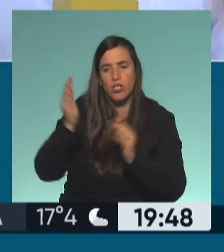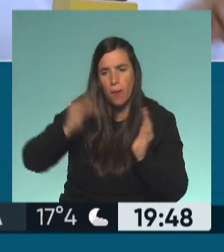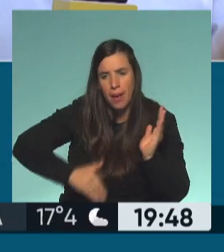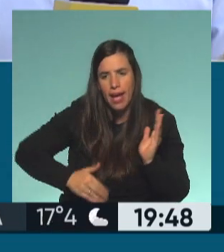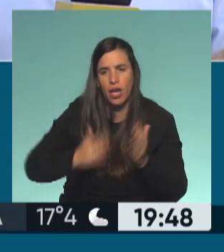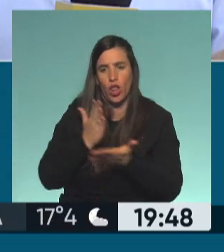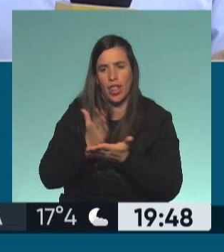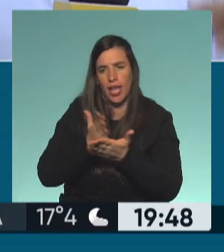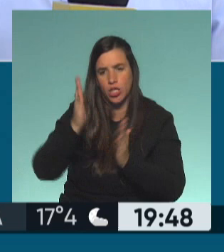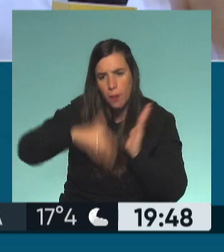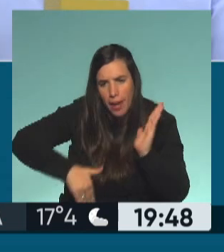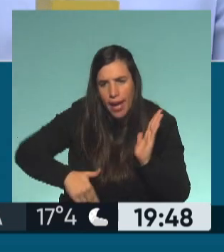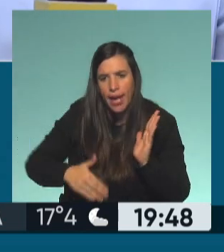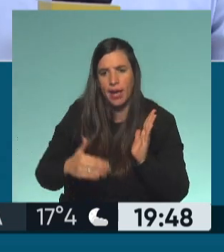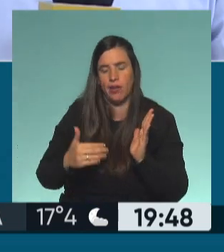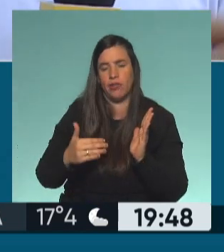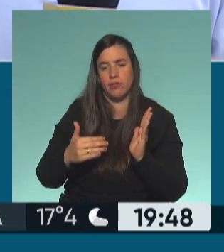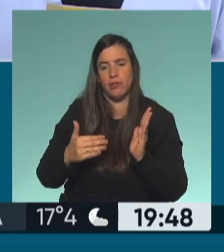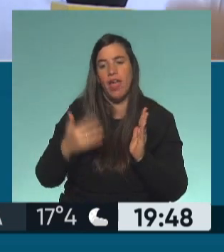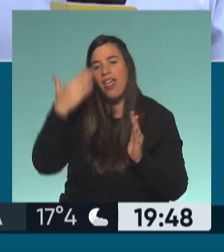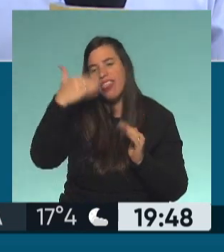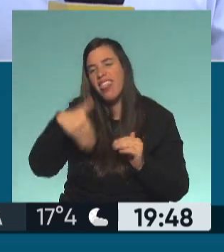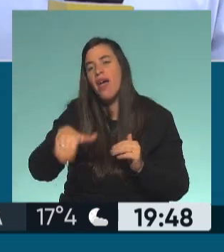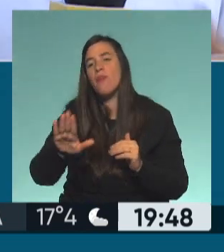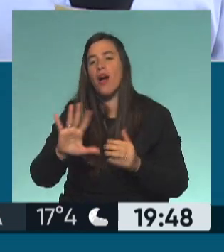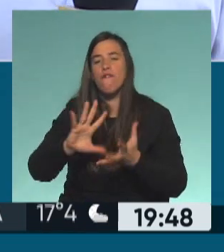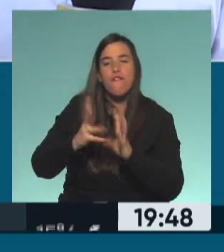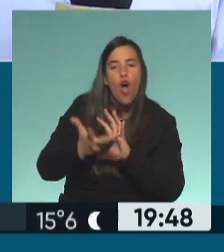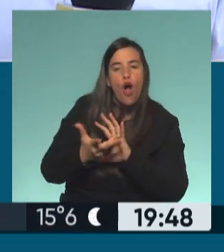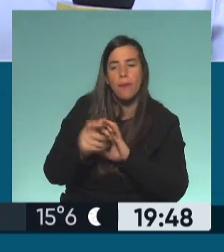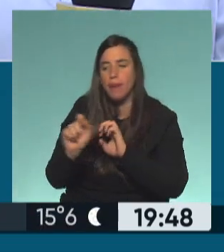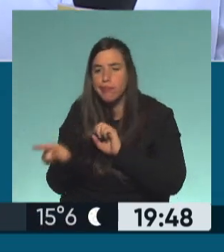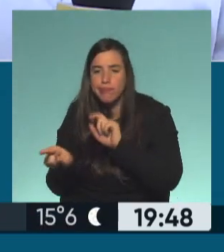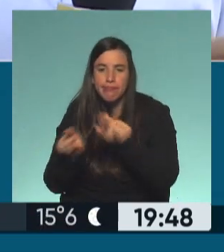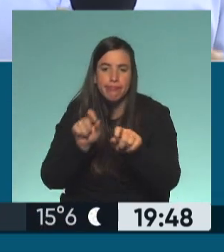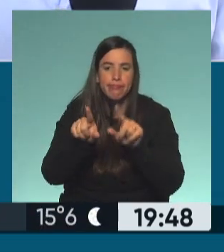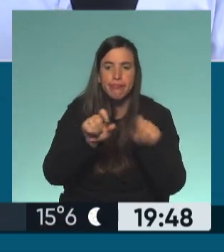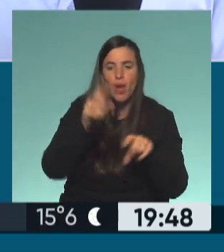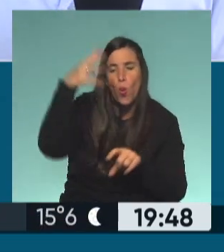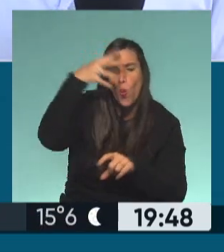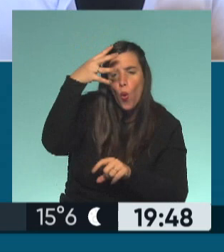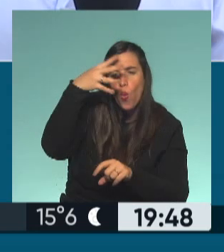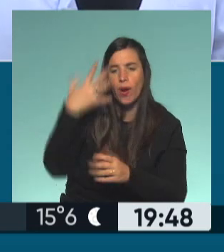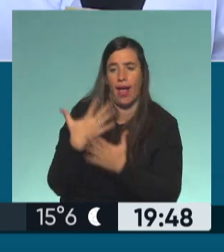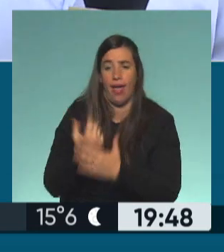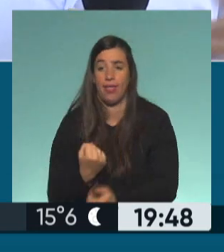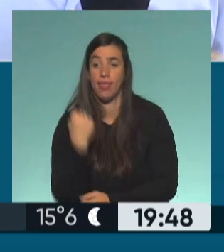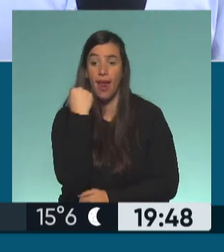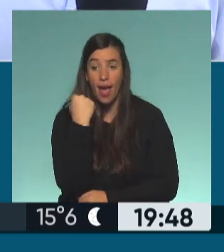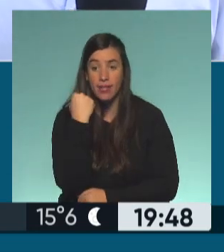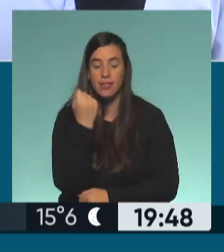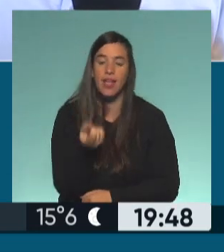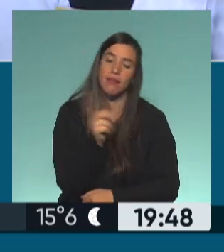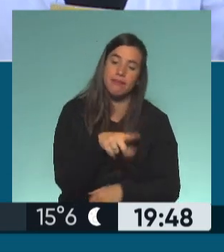sentido. De fondo es eso. Después hay un estilo. Hay un estilo Patricia Bullrich, que representa la ultraderecha, y hay un estilo